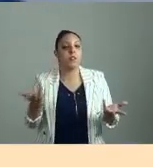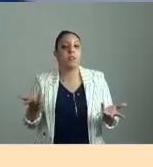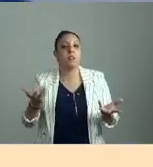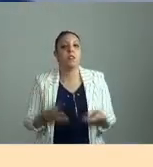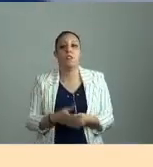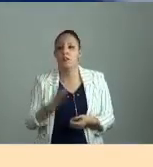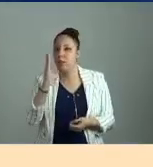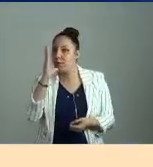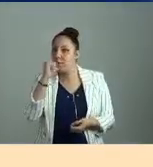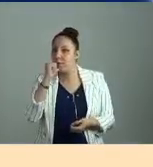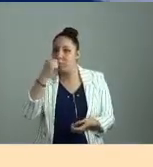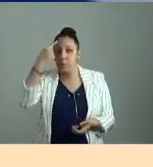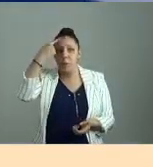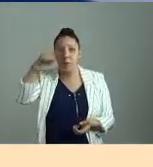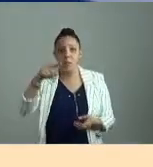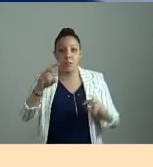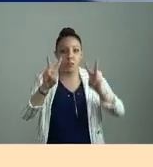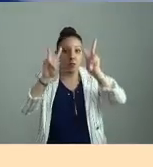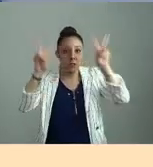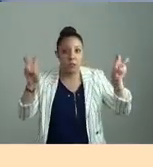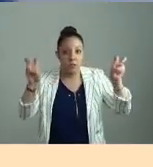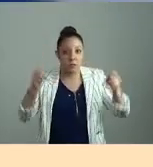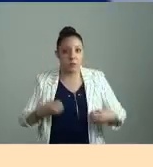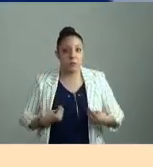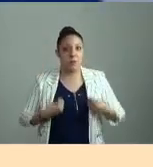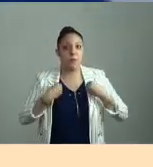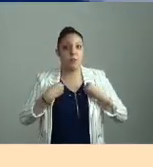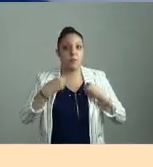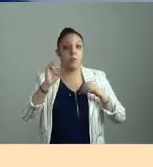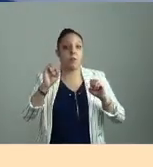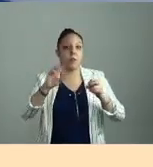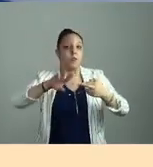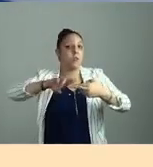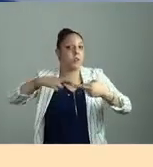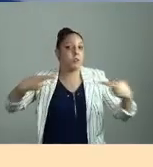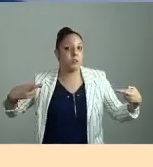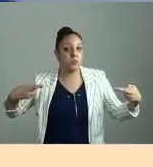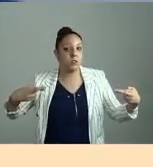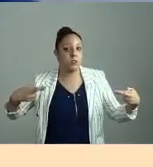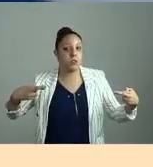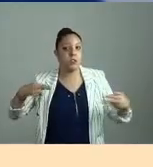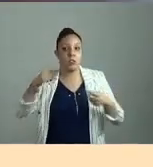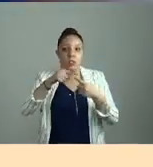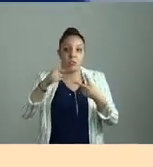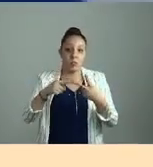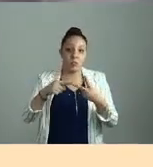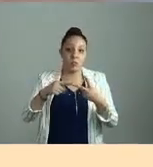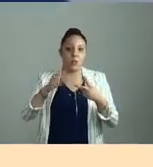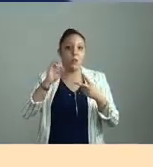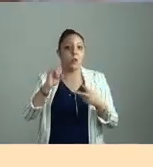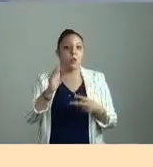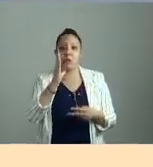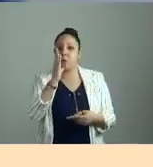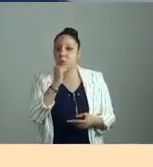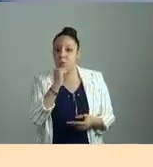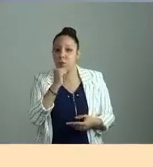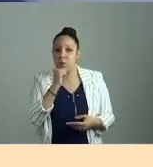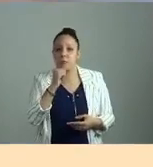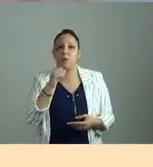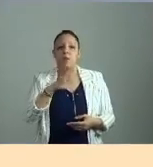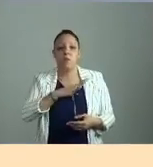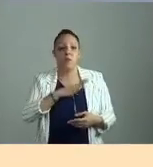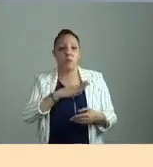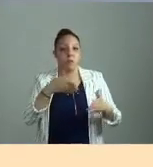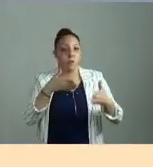vida poner la relación con los que son enfermos no hay límite muy importante